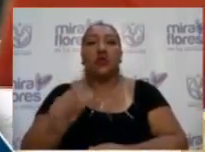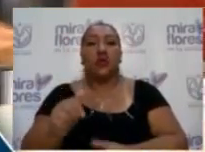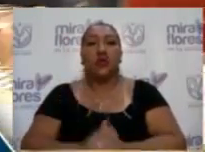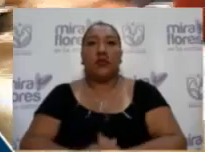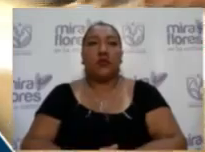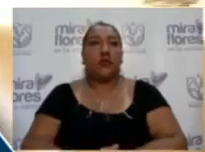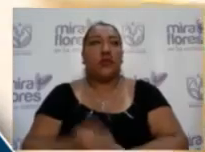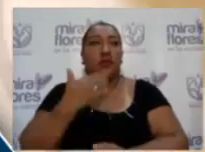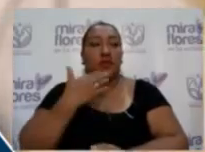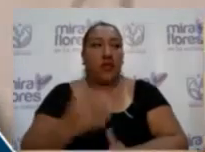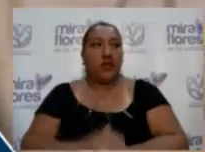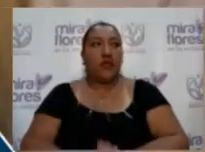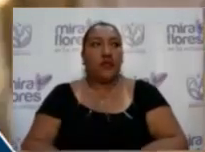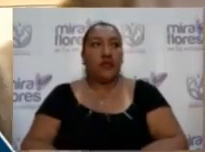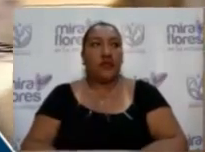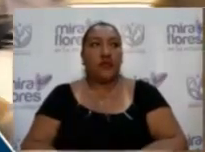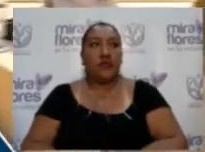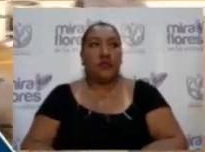palabra. Gracias. ¿Tiene?